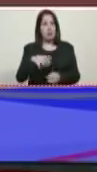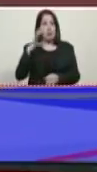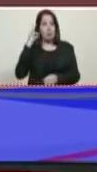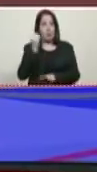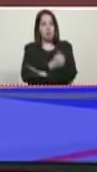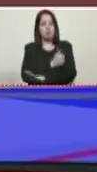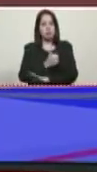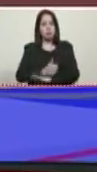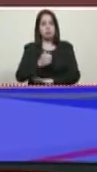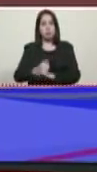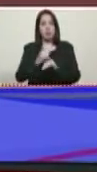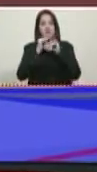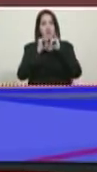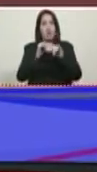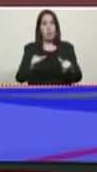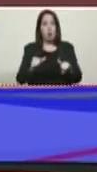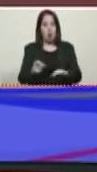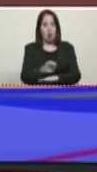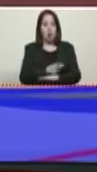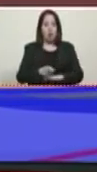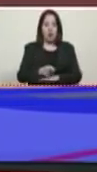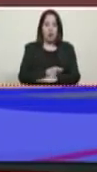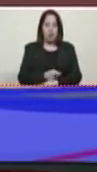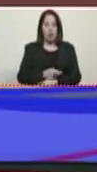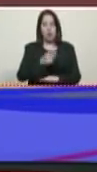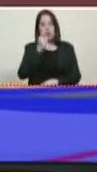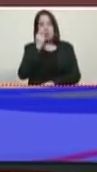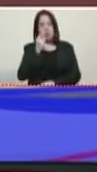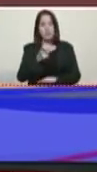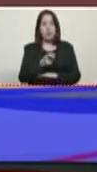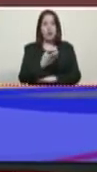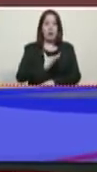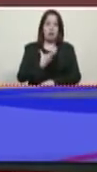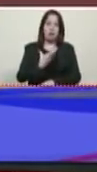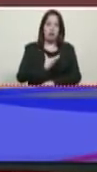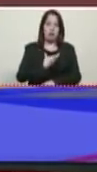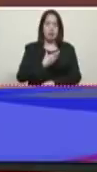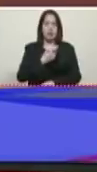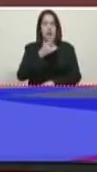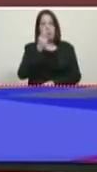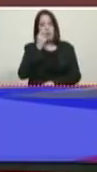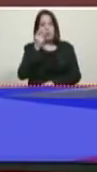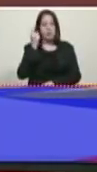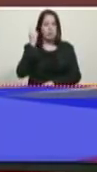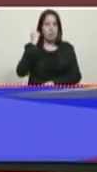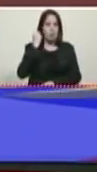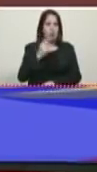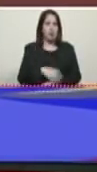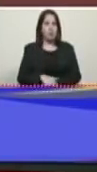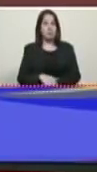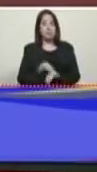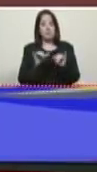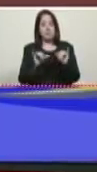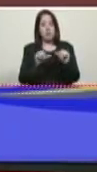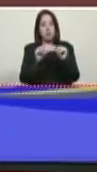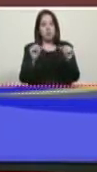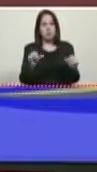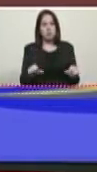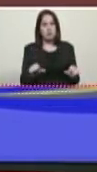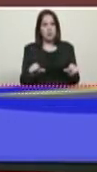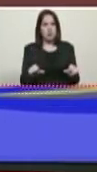anunció gobernadores y gobernadoras alcaldes alcaldesas y con el mismo sistema